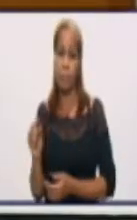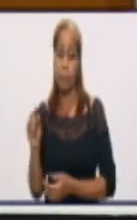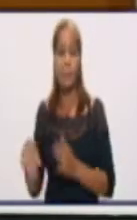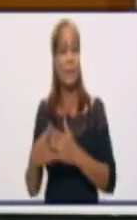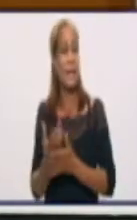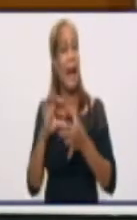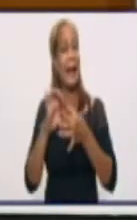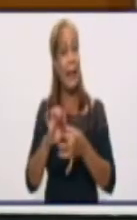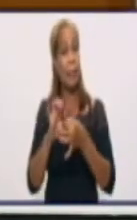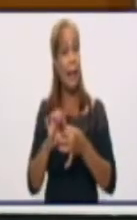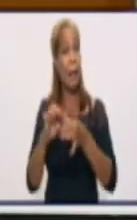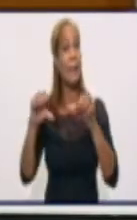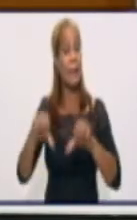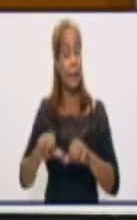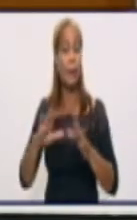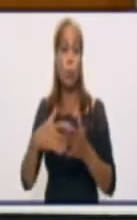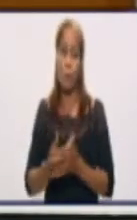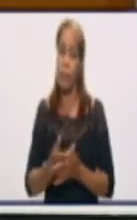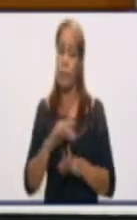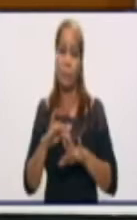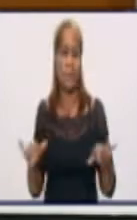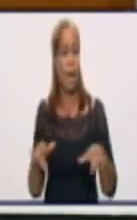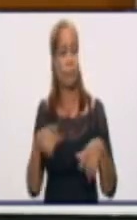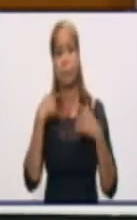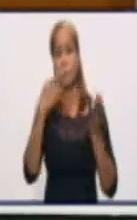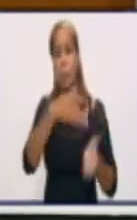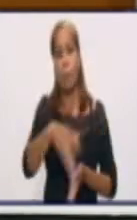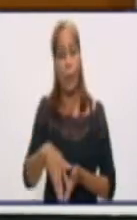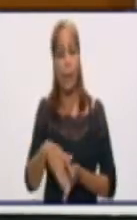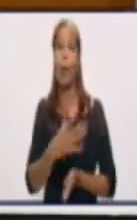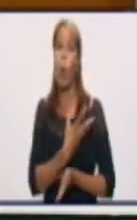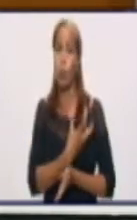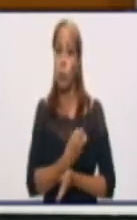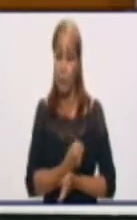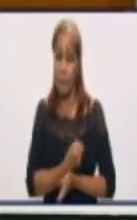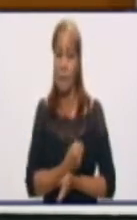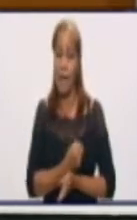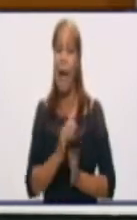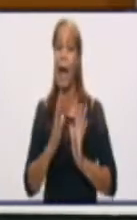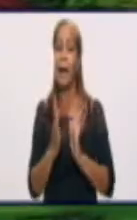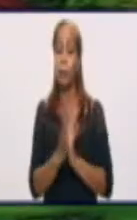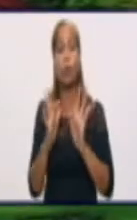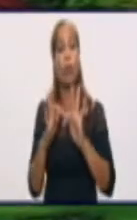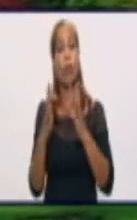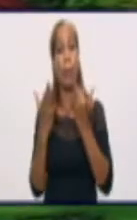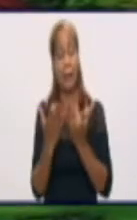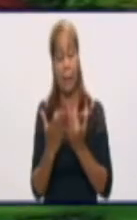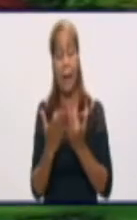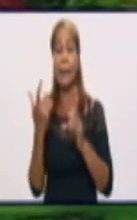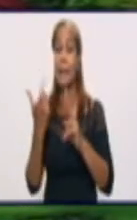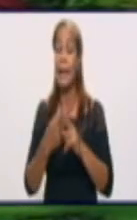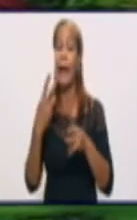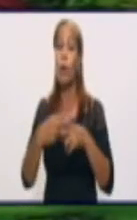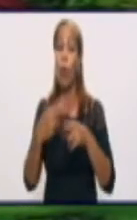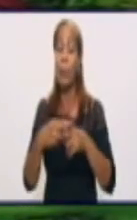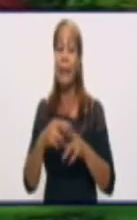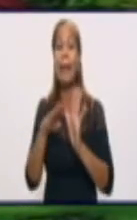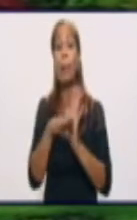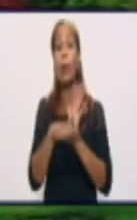fallece. Le damos las condolencias a familiares y amistades. Nosotros también, a nombre del colectivo, de nuestro panel